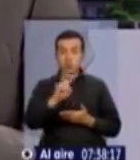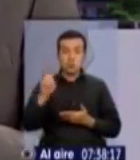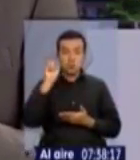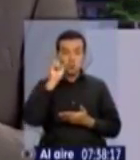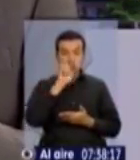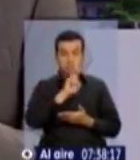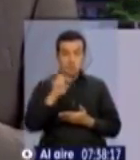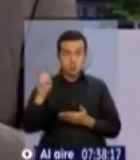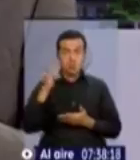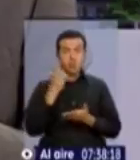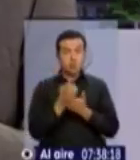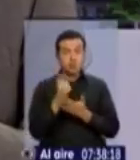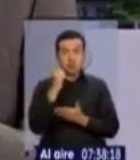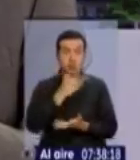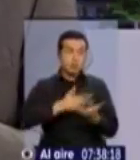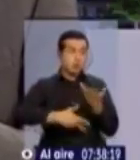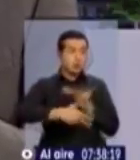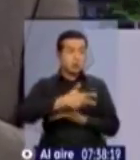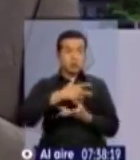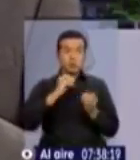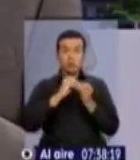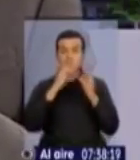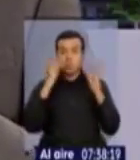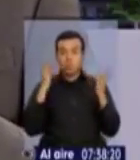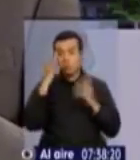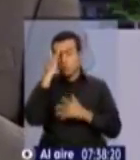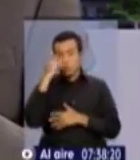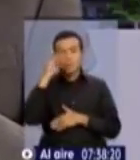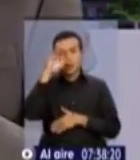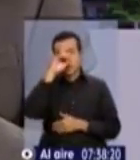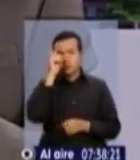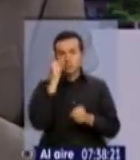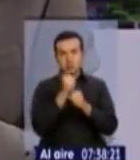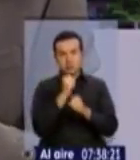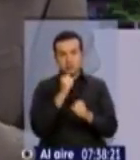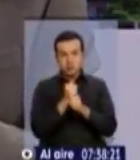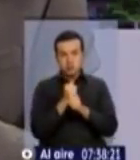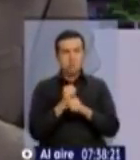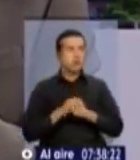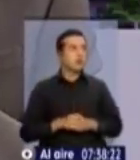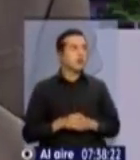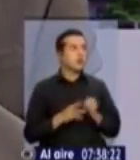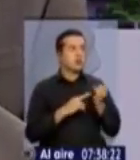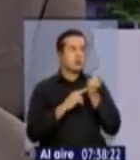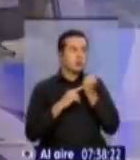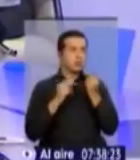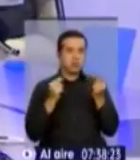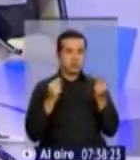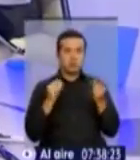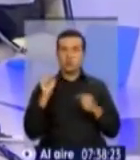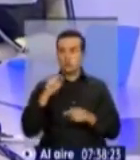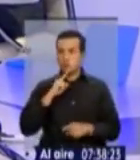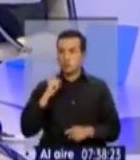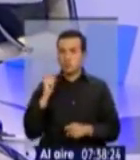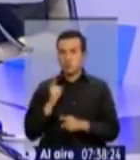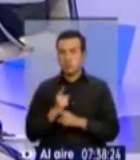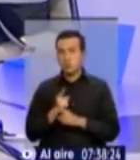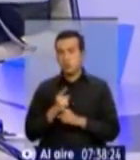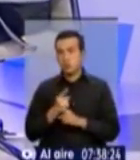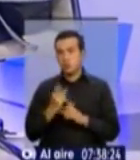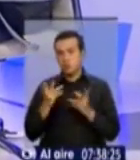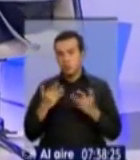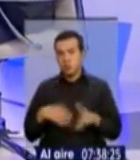hay que dinamizar 100% porque porque te atrae inversiones y que sea un recurso propio efectivamente un sector externo no es cierto donde las